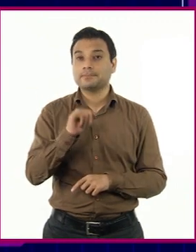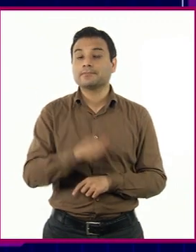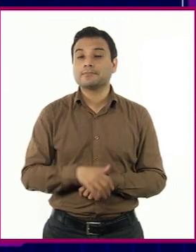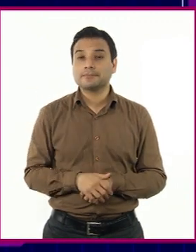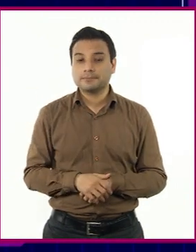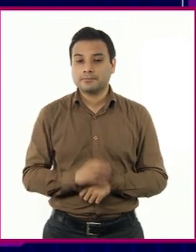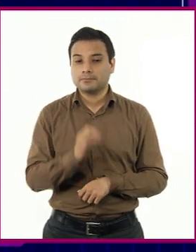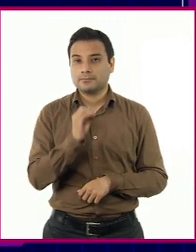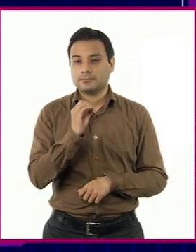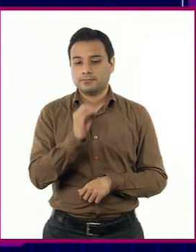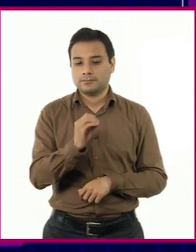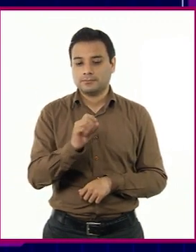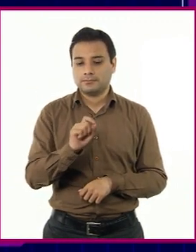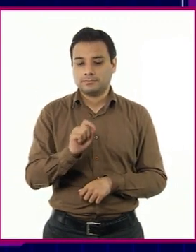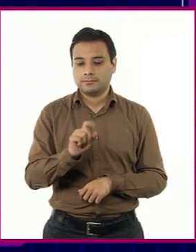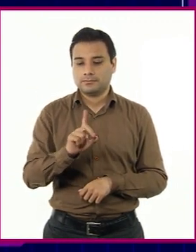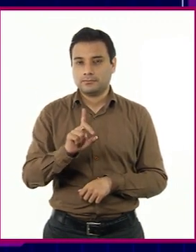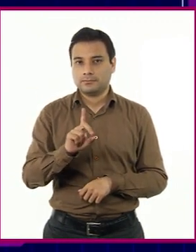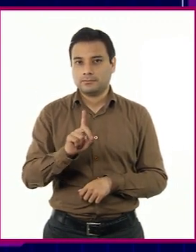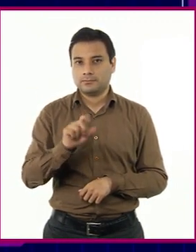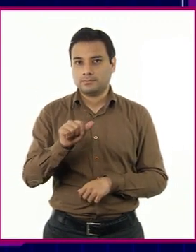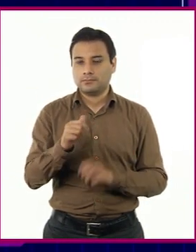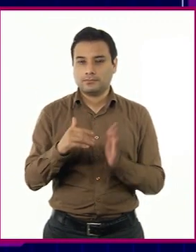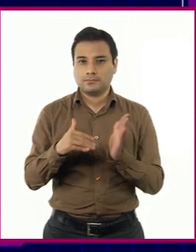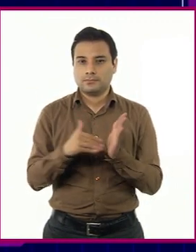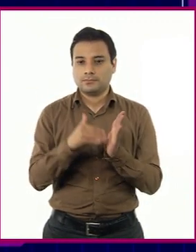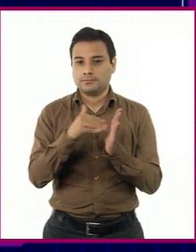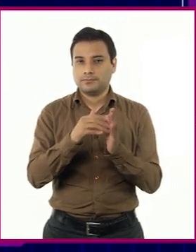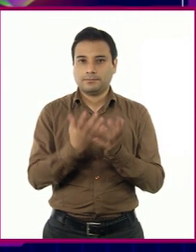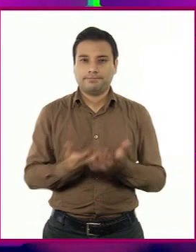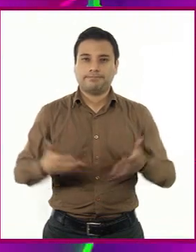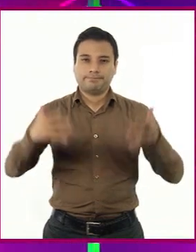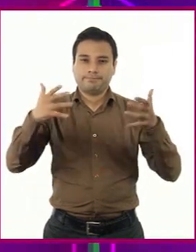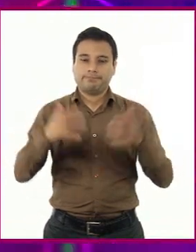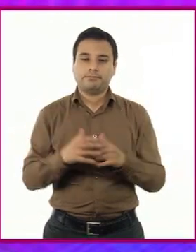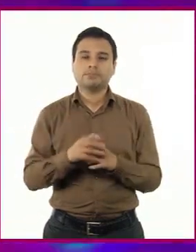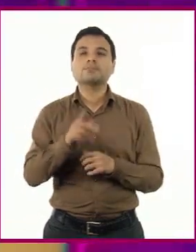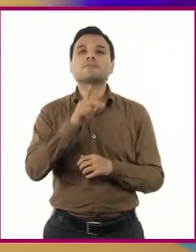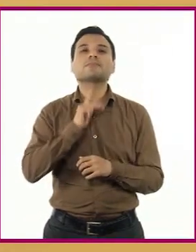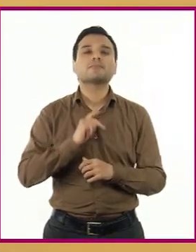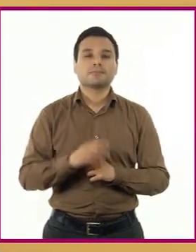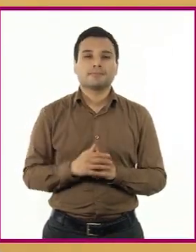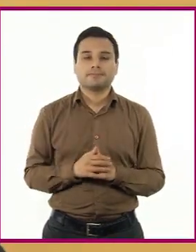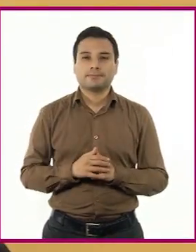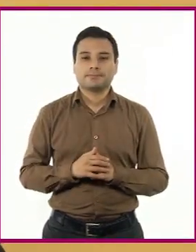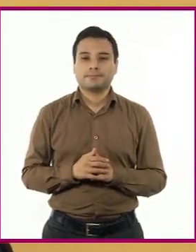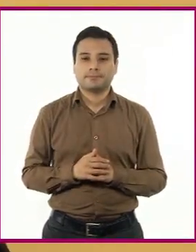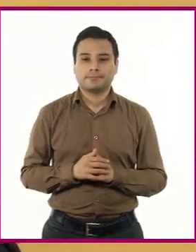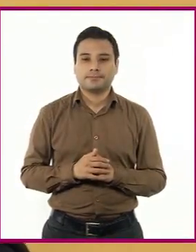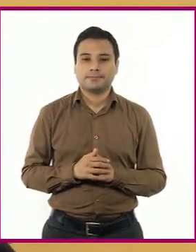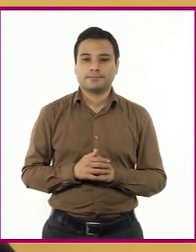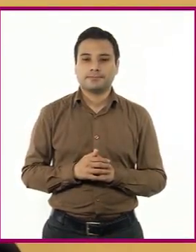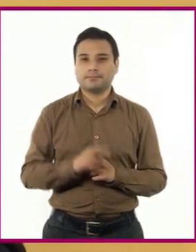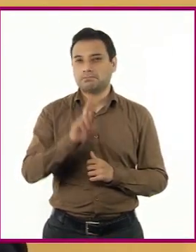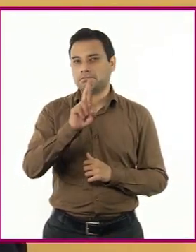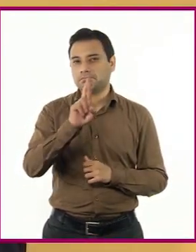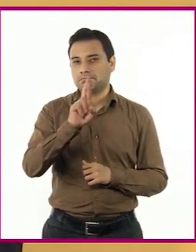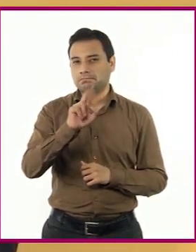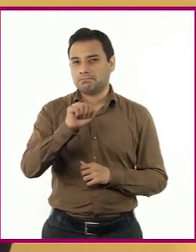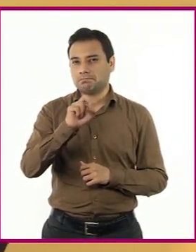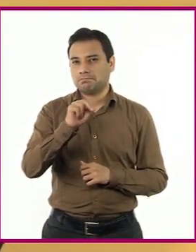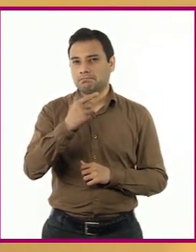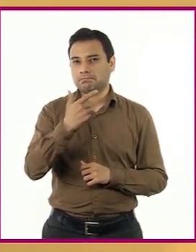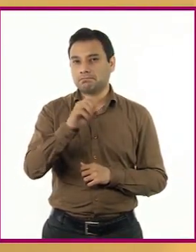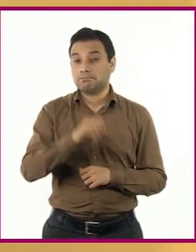a 0.36 millones de barriles de petróleo. El rango es igual a la diferencia